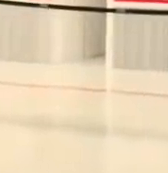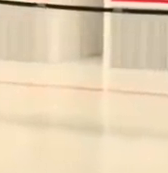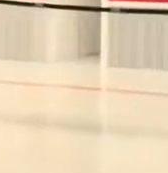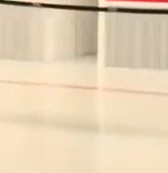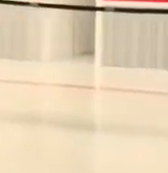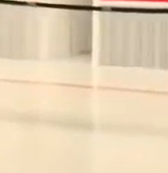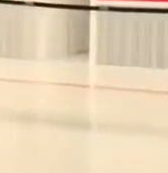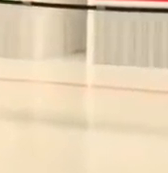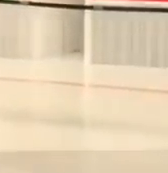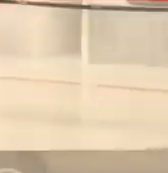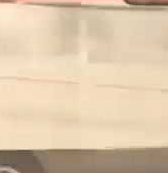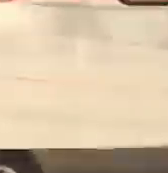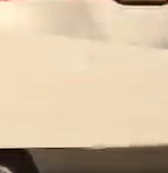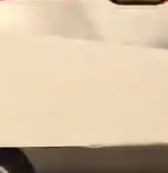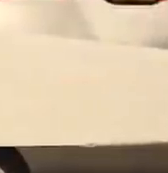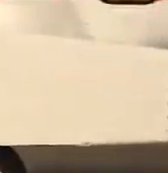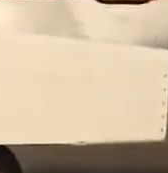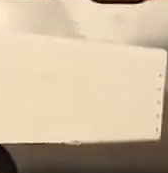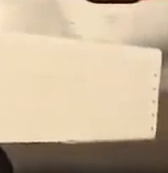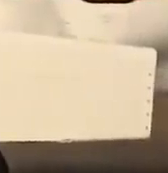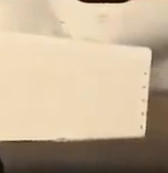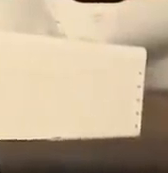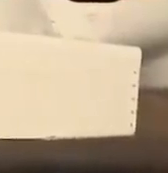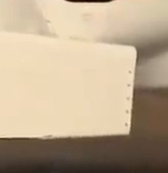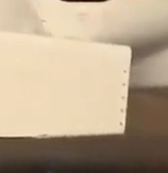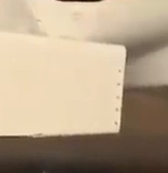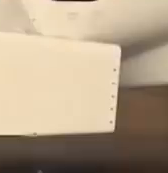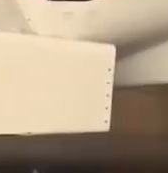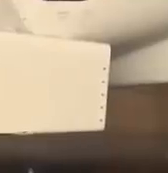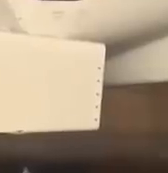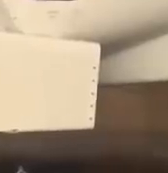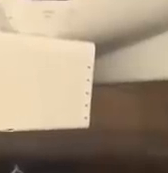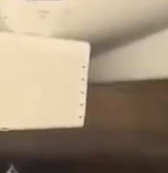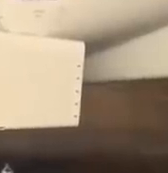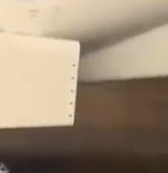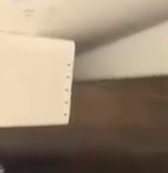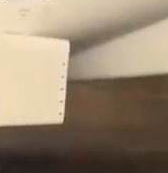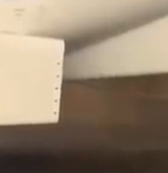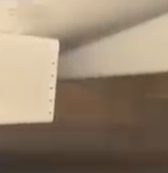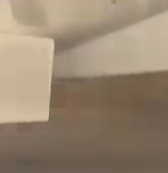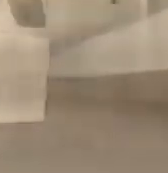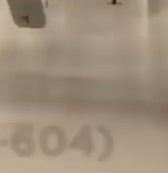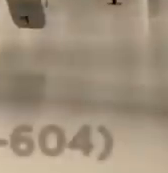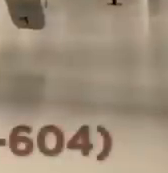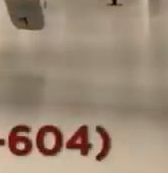Esto se realizó atendiendo dos criterios básicos.